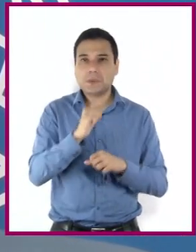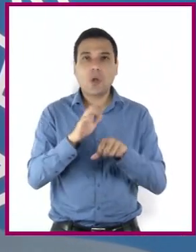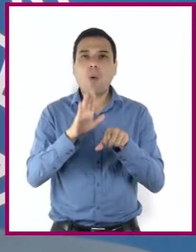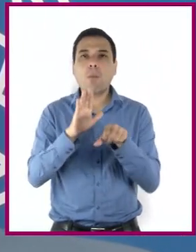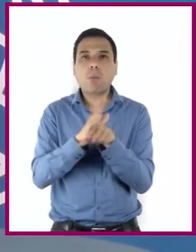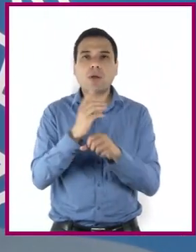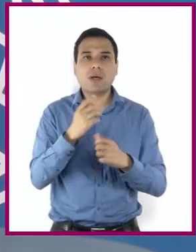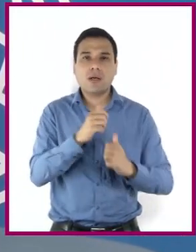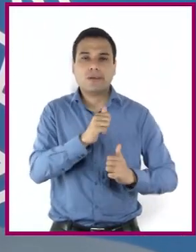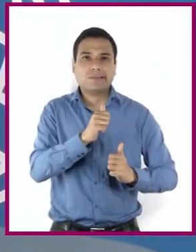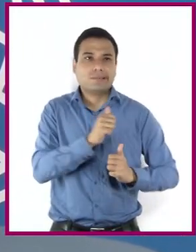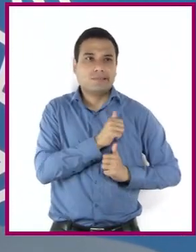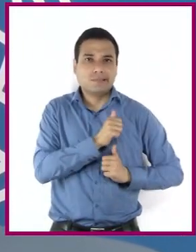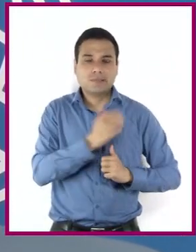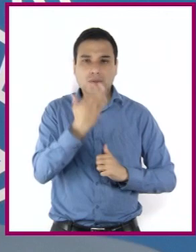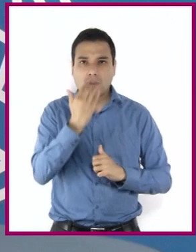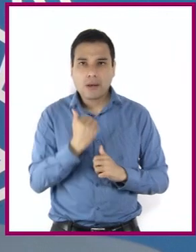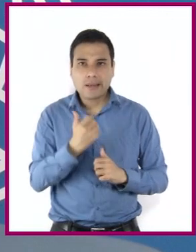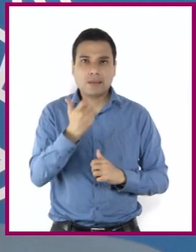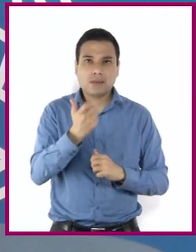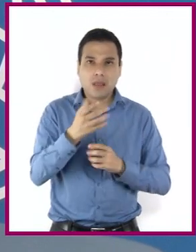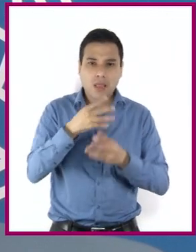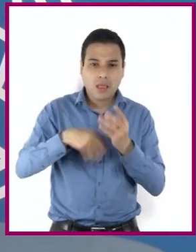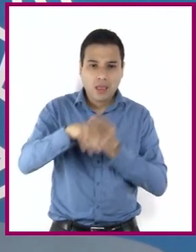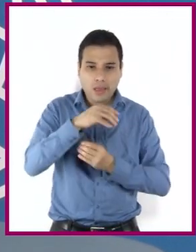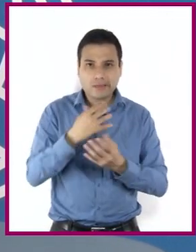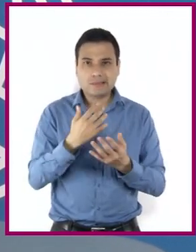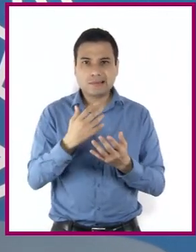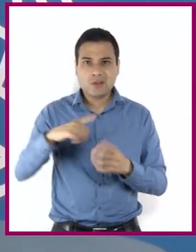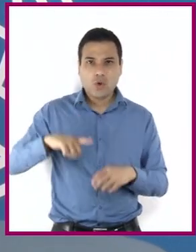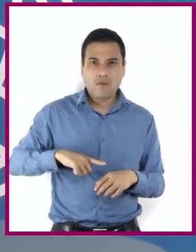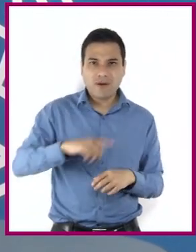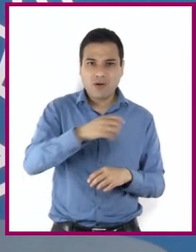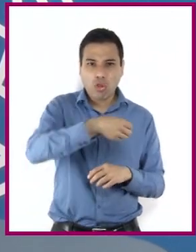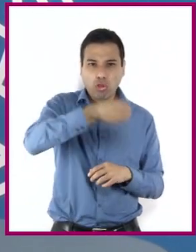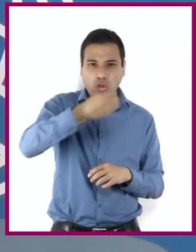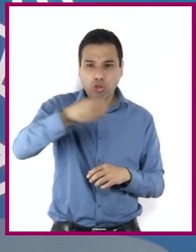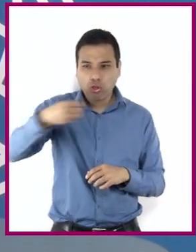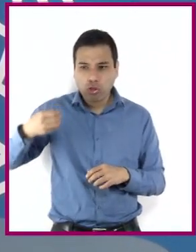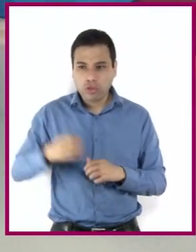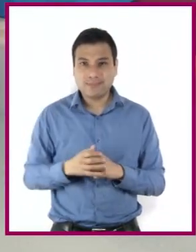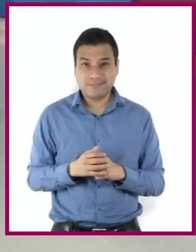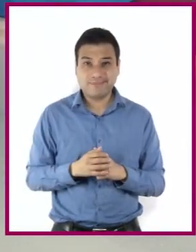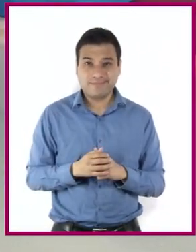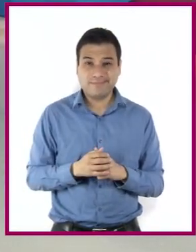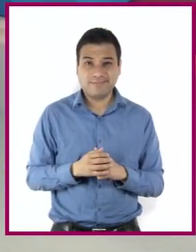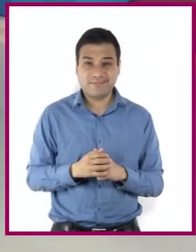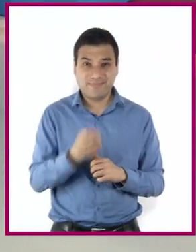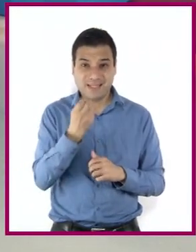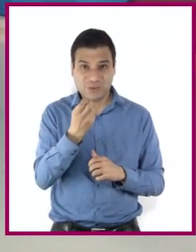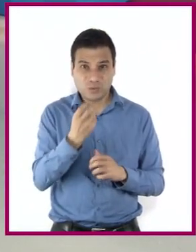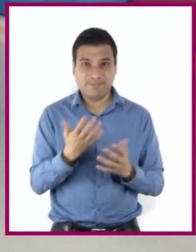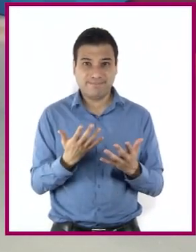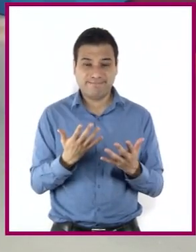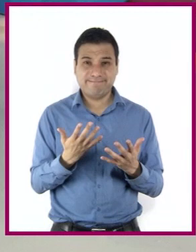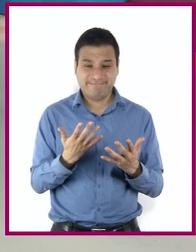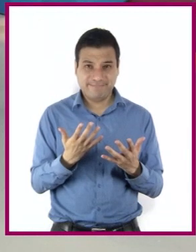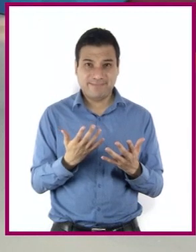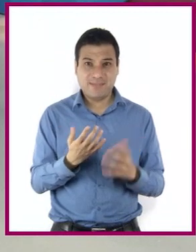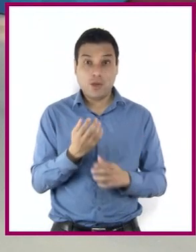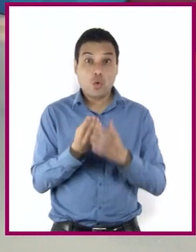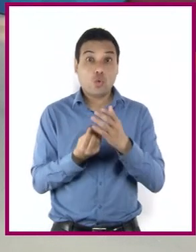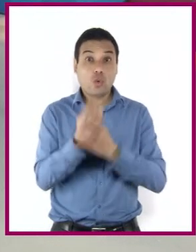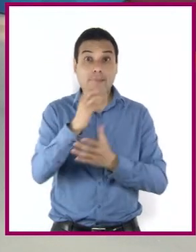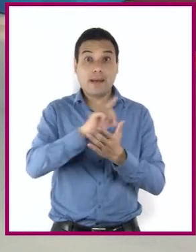falta de recursos económicos y el desorden en la administración del país. La declaración del centralismo y una nueva ley